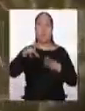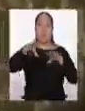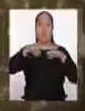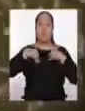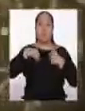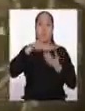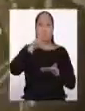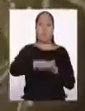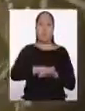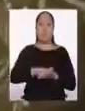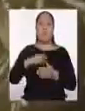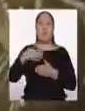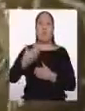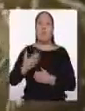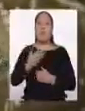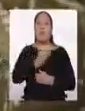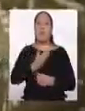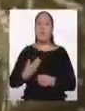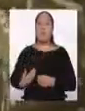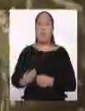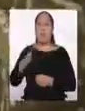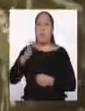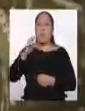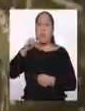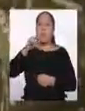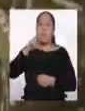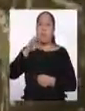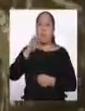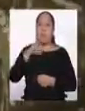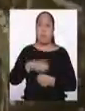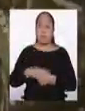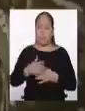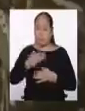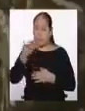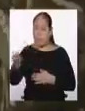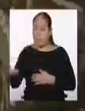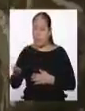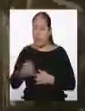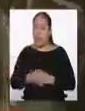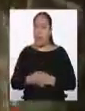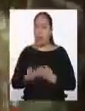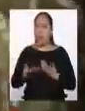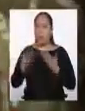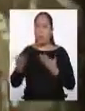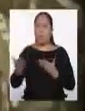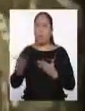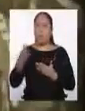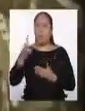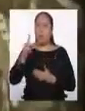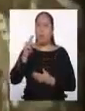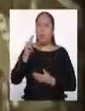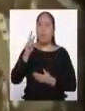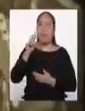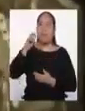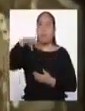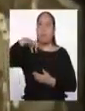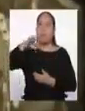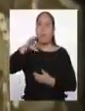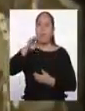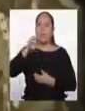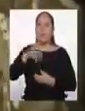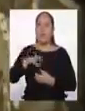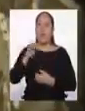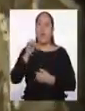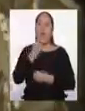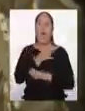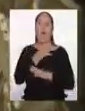que el presidente Óscar Benavides devolviera a la Sociedad de las Naciones el llamado Trapecio Amazónico y